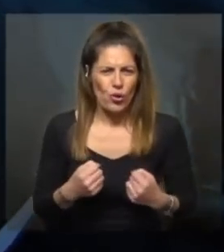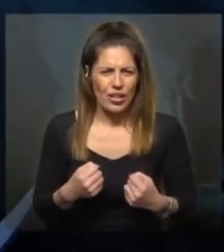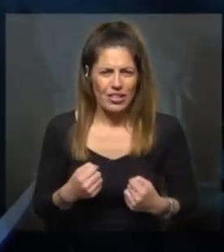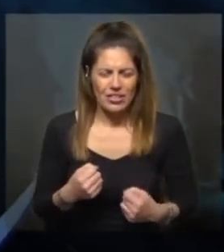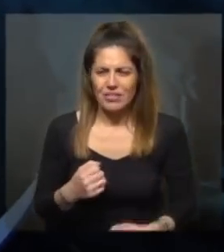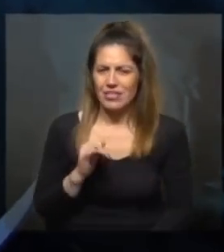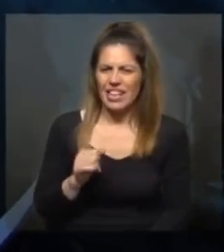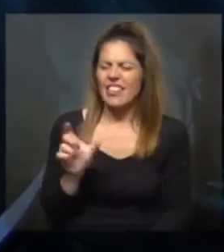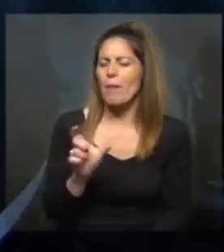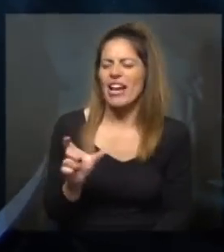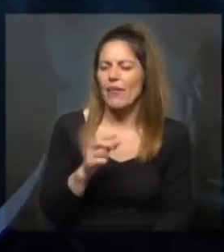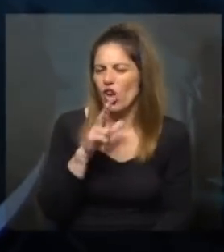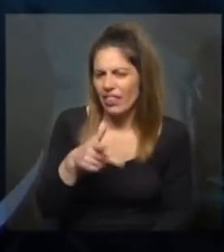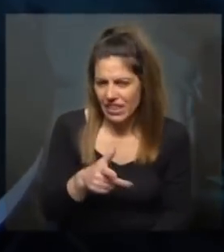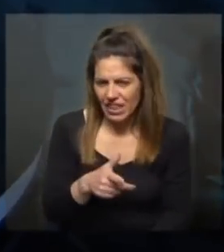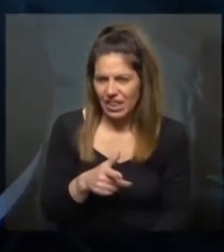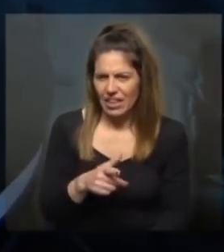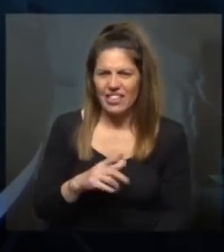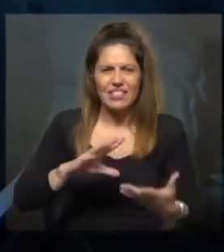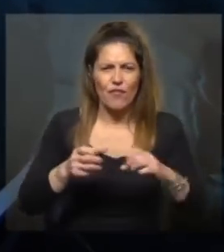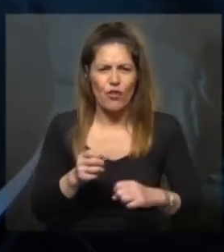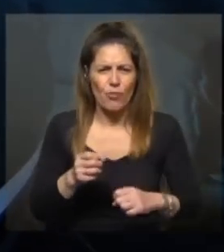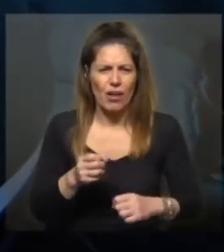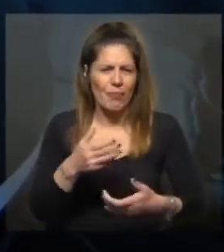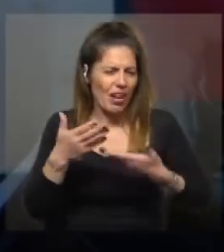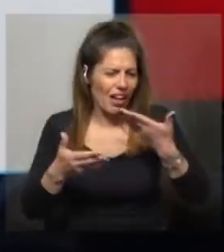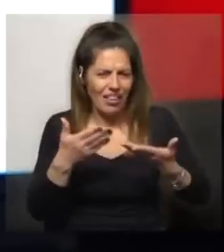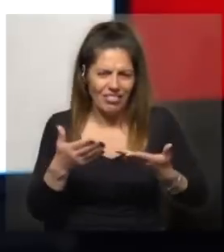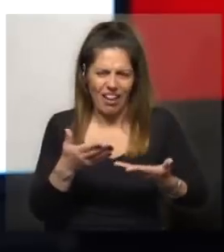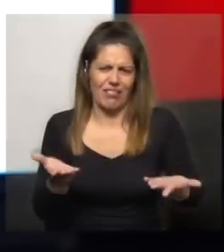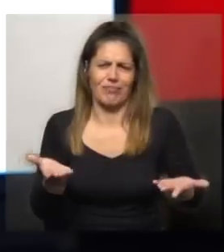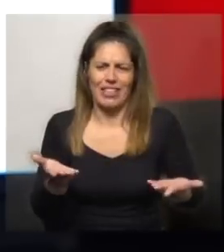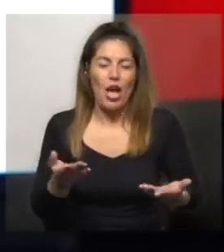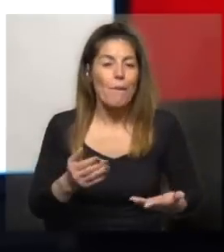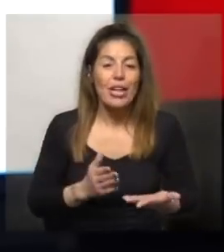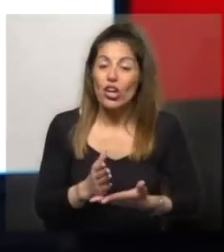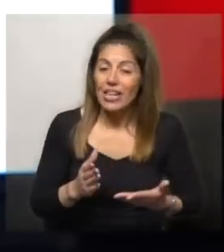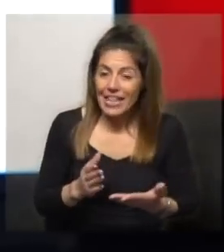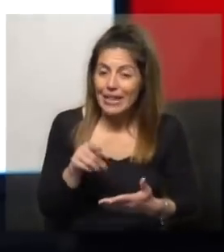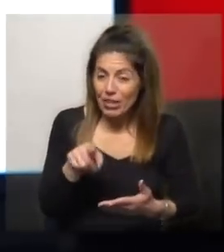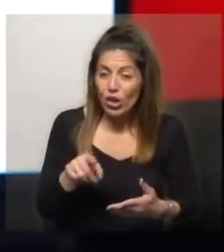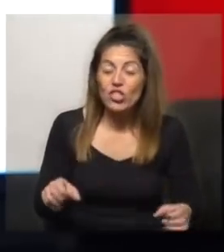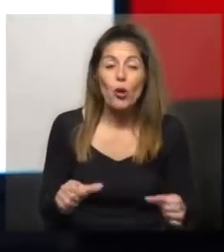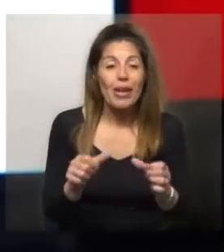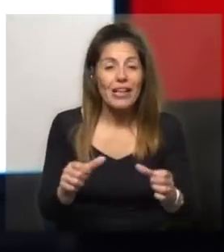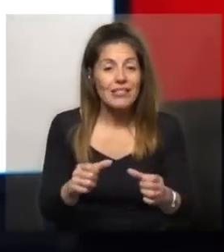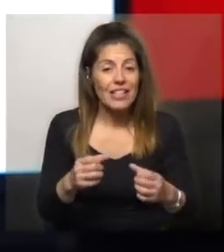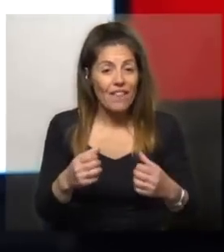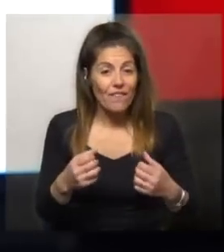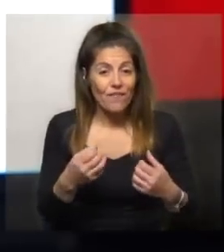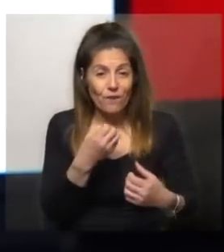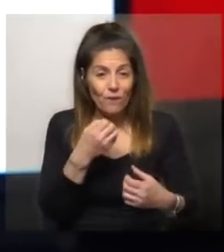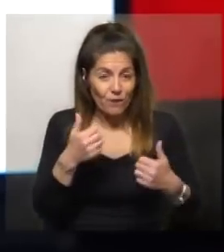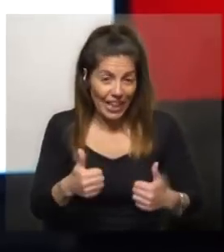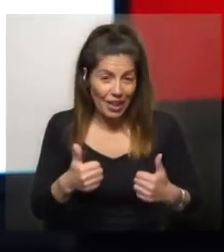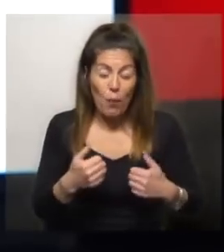esta palabra no la digas ese modismo que estás teniendo para cantar Pero eso me ha hecho siempre mejor o sea es ver es una de las pocas personas de las cuales puedo